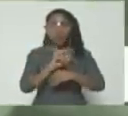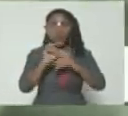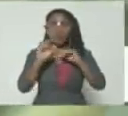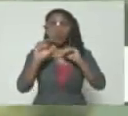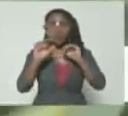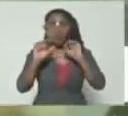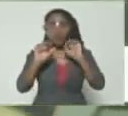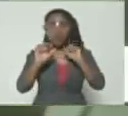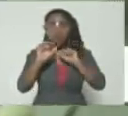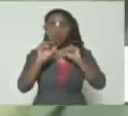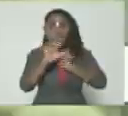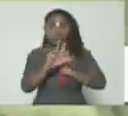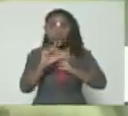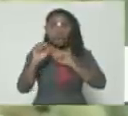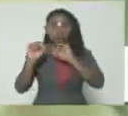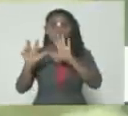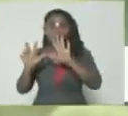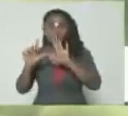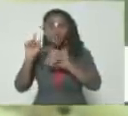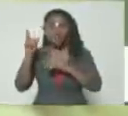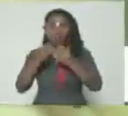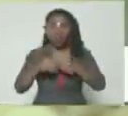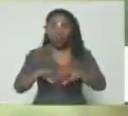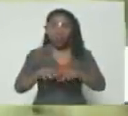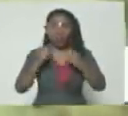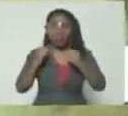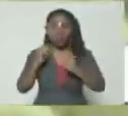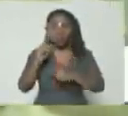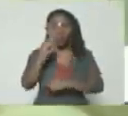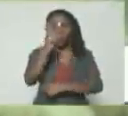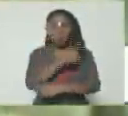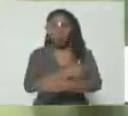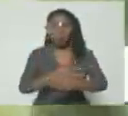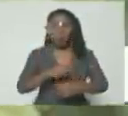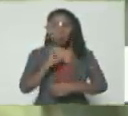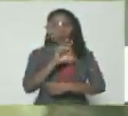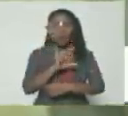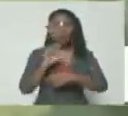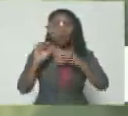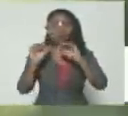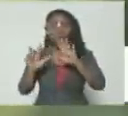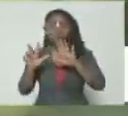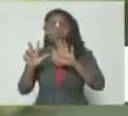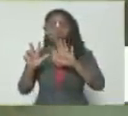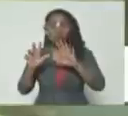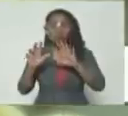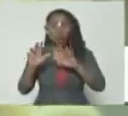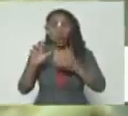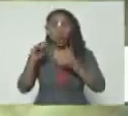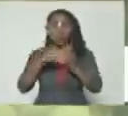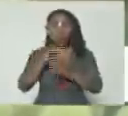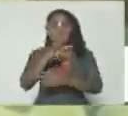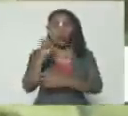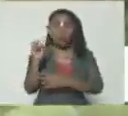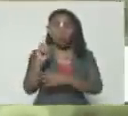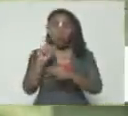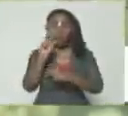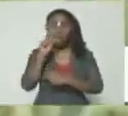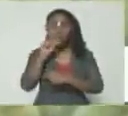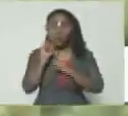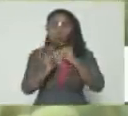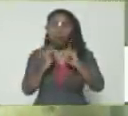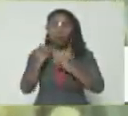1.238.400 huevos fértiles que son transformados a 1.038.040 pollitos bebés. Gracias.